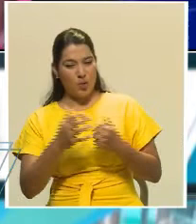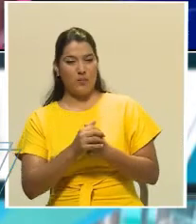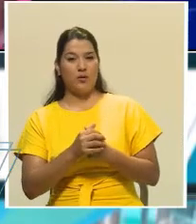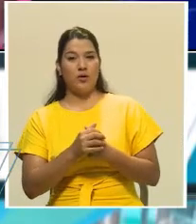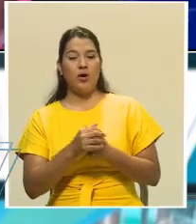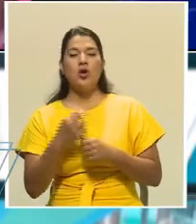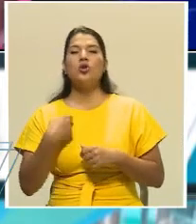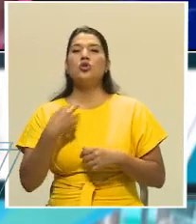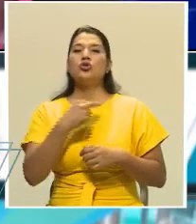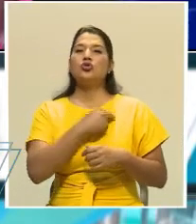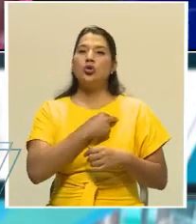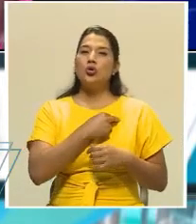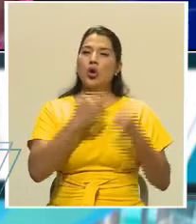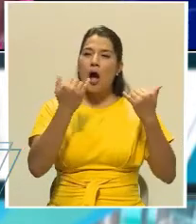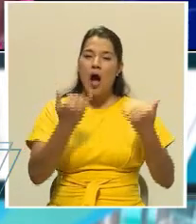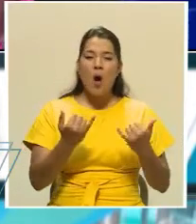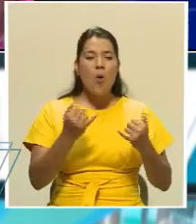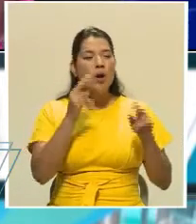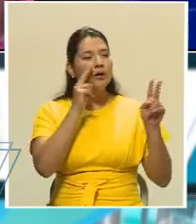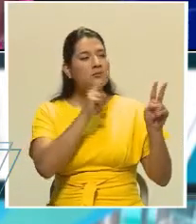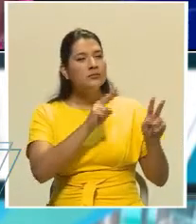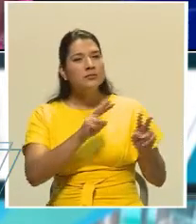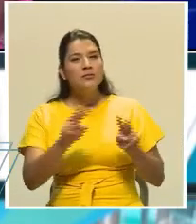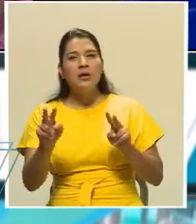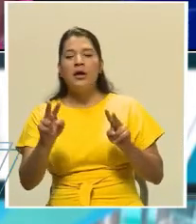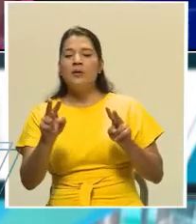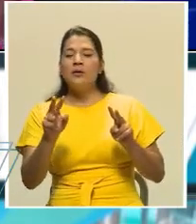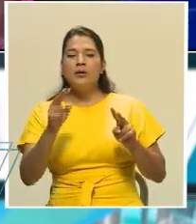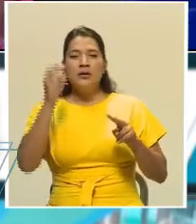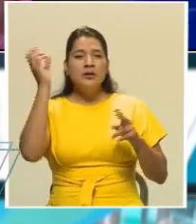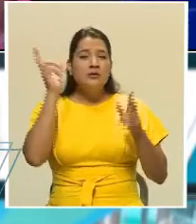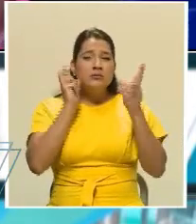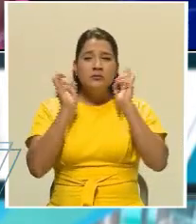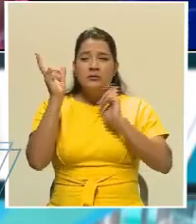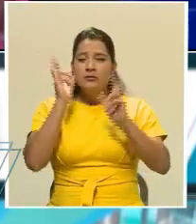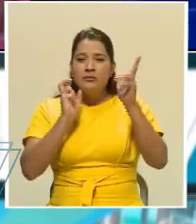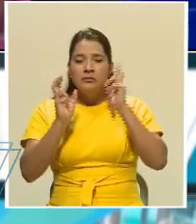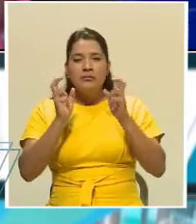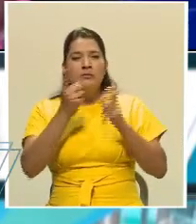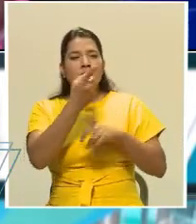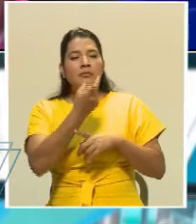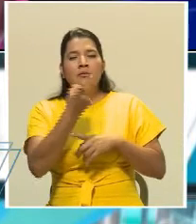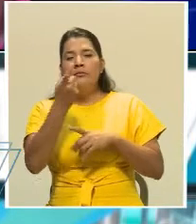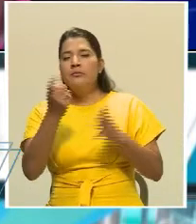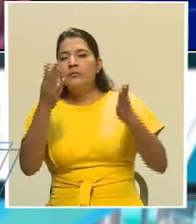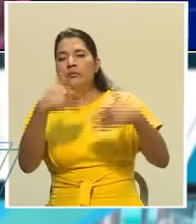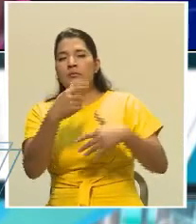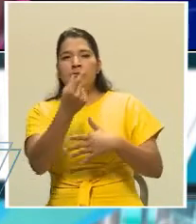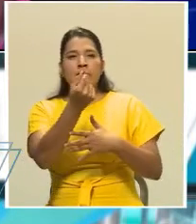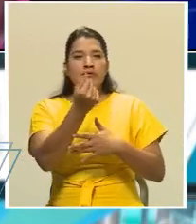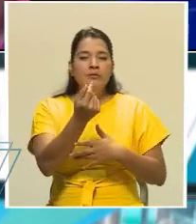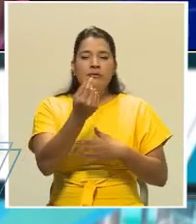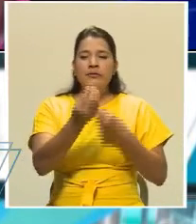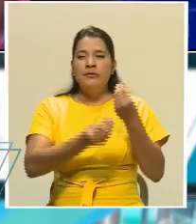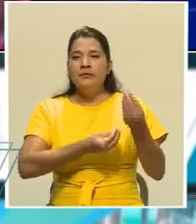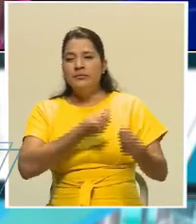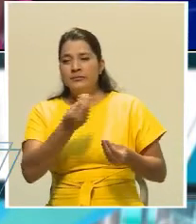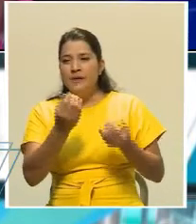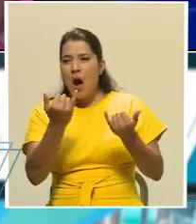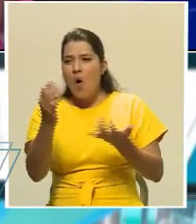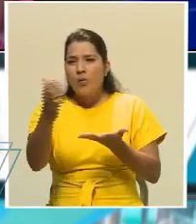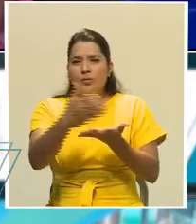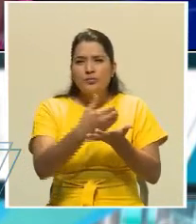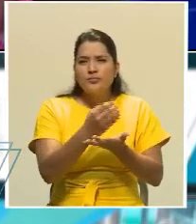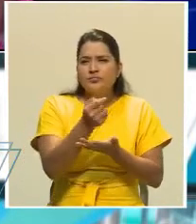Uno siente el ambiente tan pesimista, que nos falta, que no alcanza, que bajó la recaudación. ¿Cómo nos